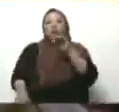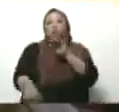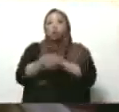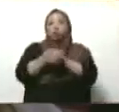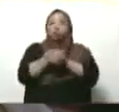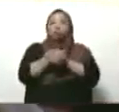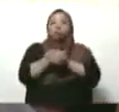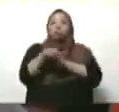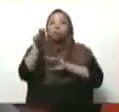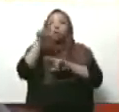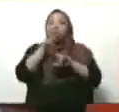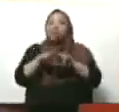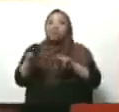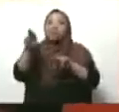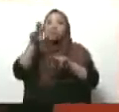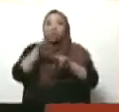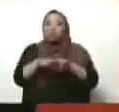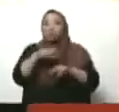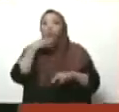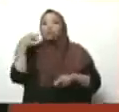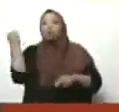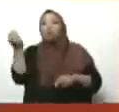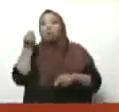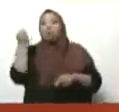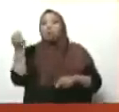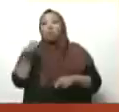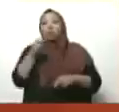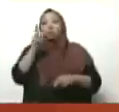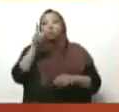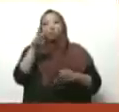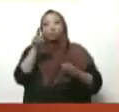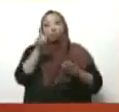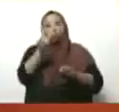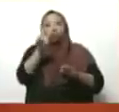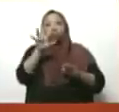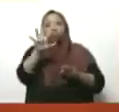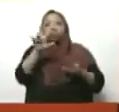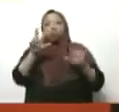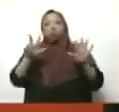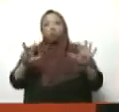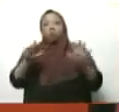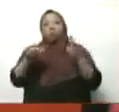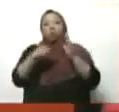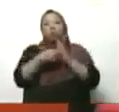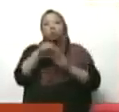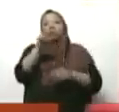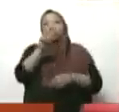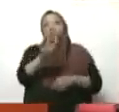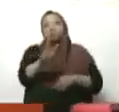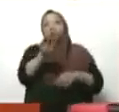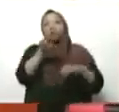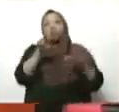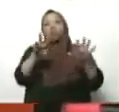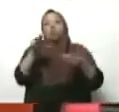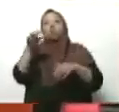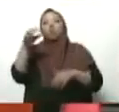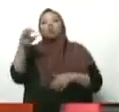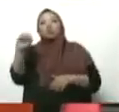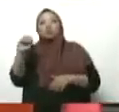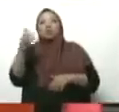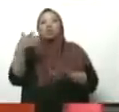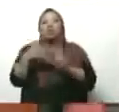a niños niñas y adolescentes artículos 159 y 260 y orgánica para la protección de niños niñas y